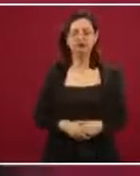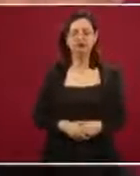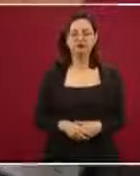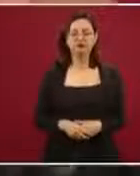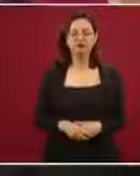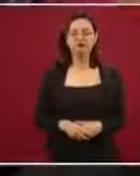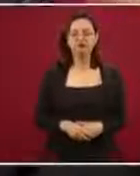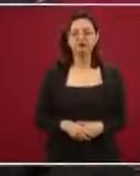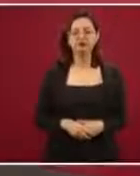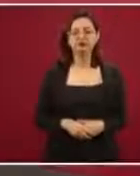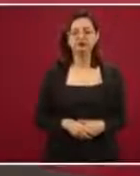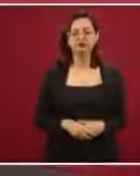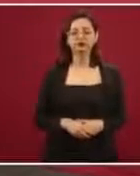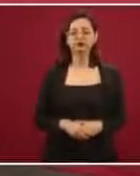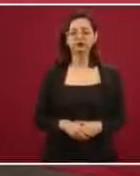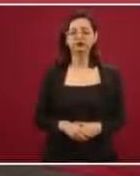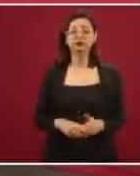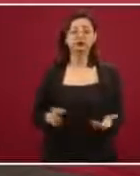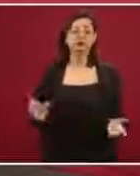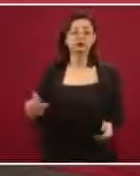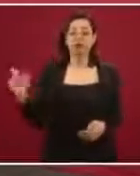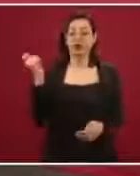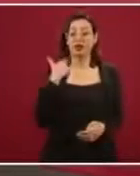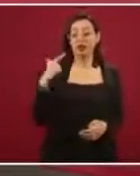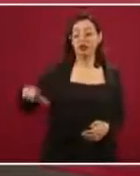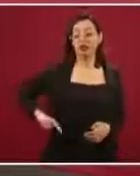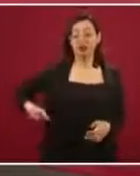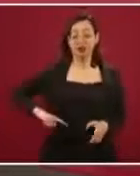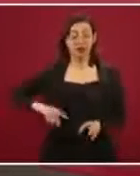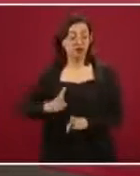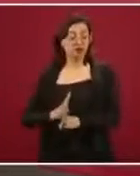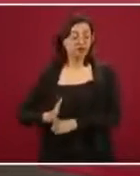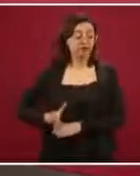Nada que ver con lo que sucedía antes,